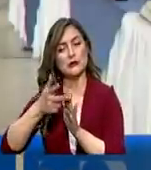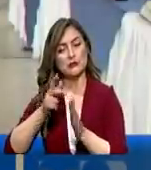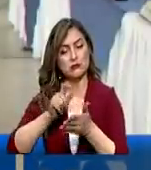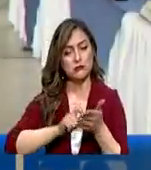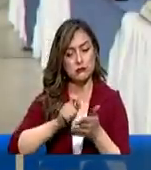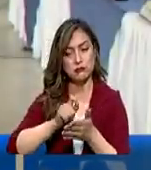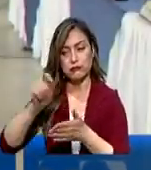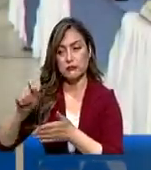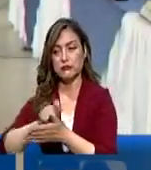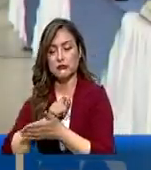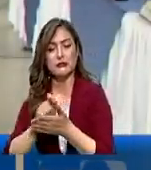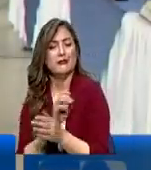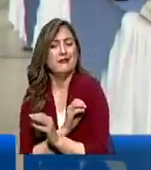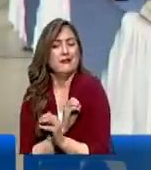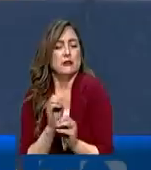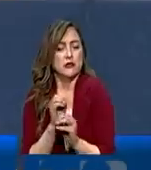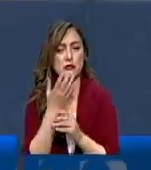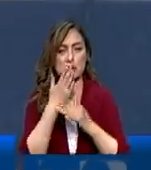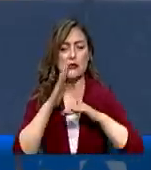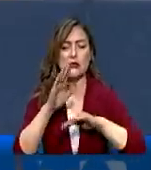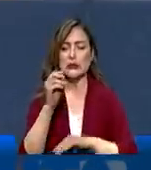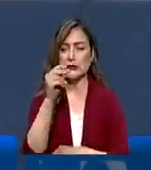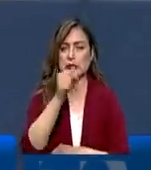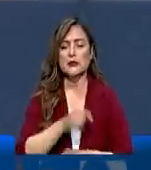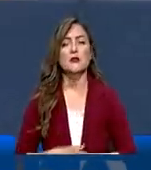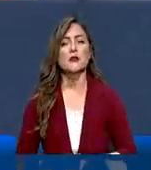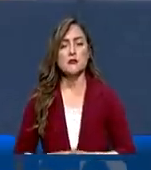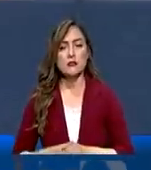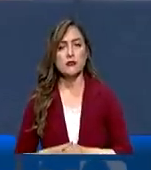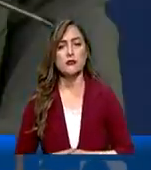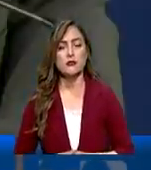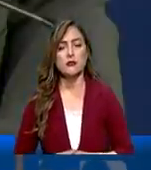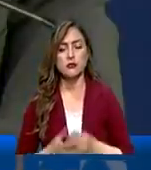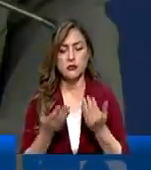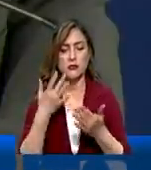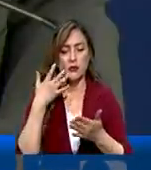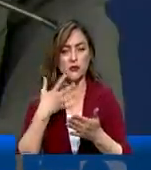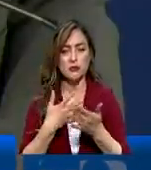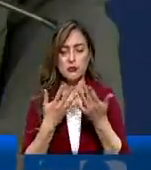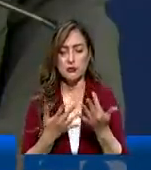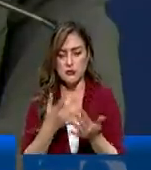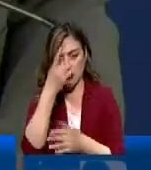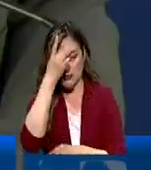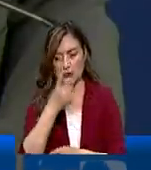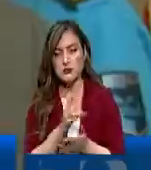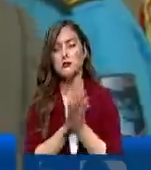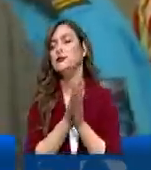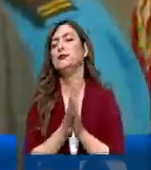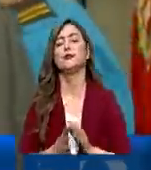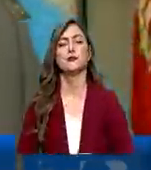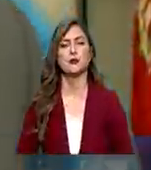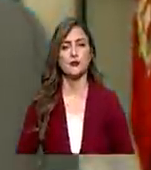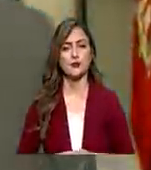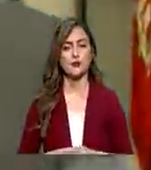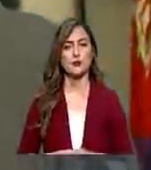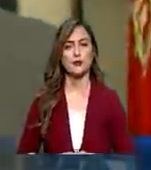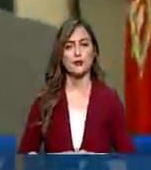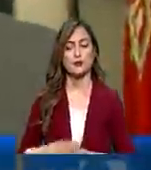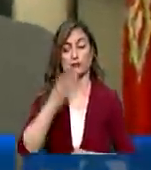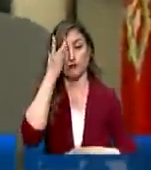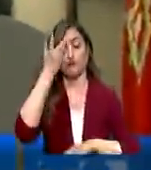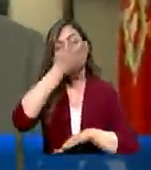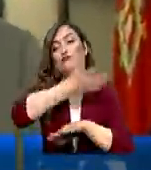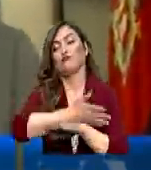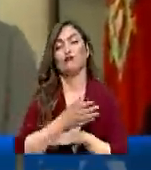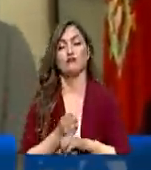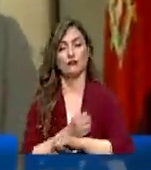obra. Se comprometieron en hacerlo a la brevedad posible, sin embargo, hasta la fecha aún no toman una decisión. ¿Por qué no lo ha sido antes? Porque ha